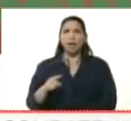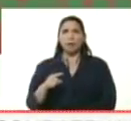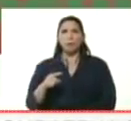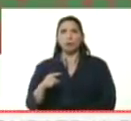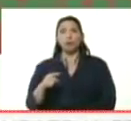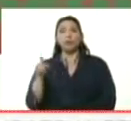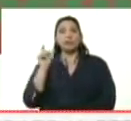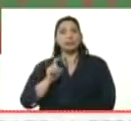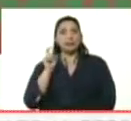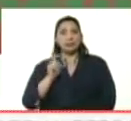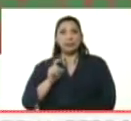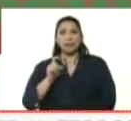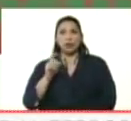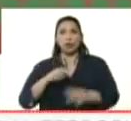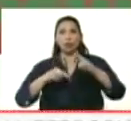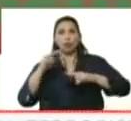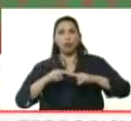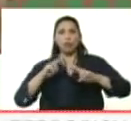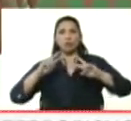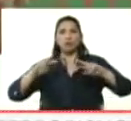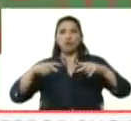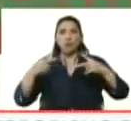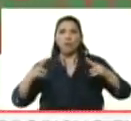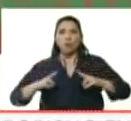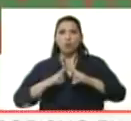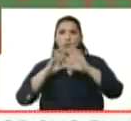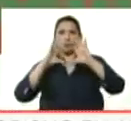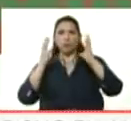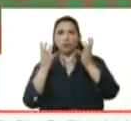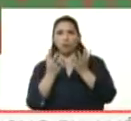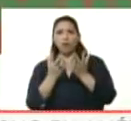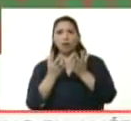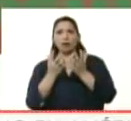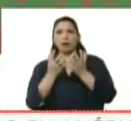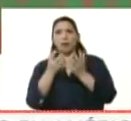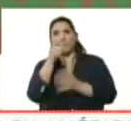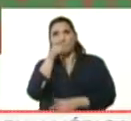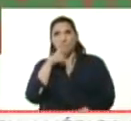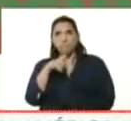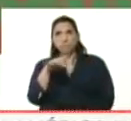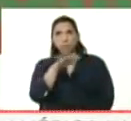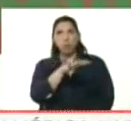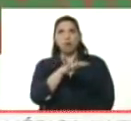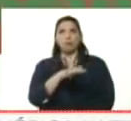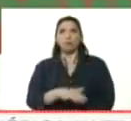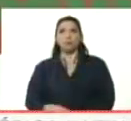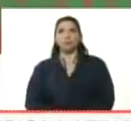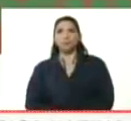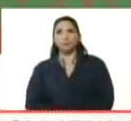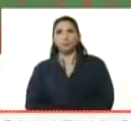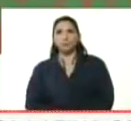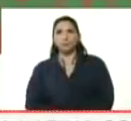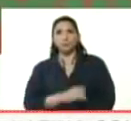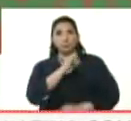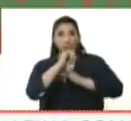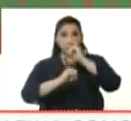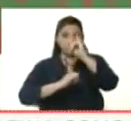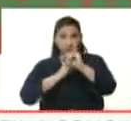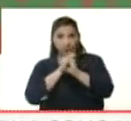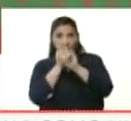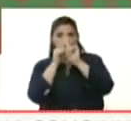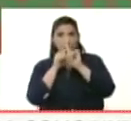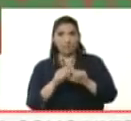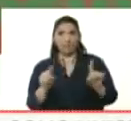nueva internacional de los pueblos, que estamos llegando ahí, una internacional en la